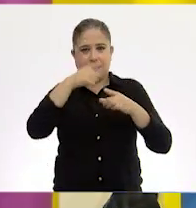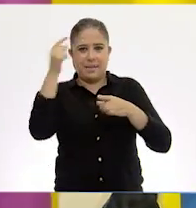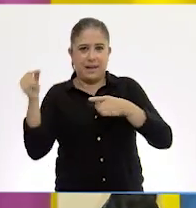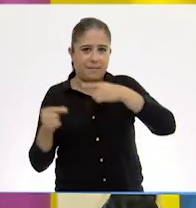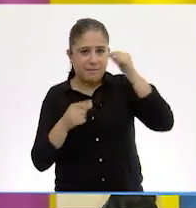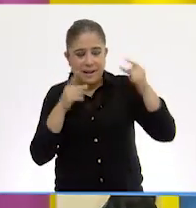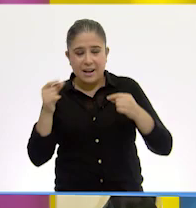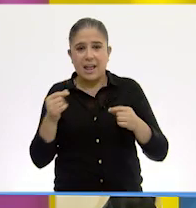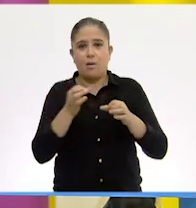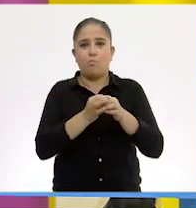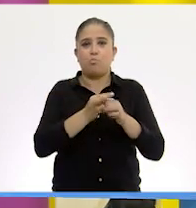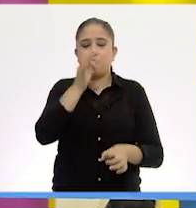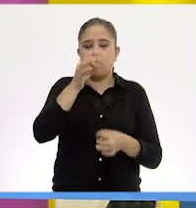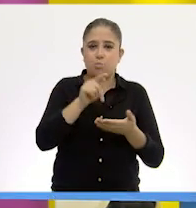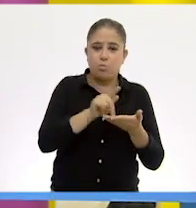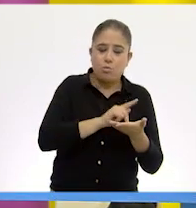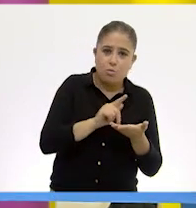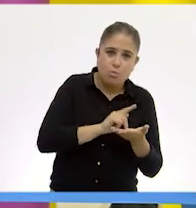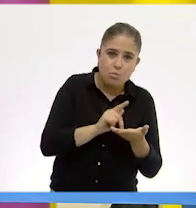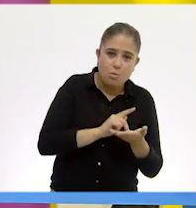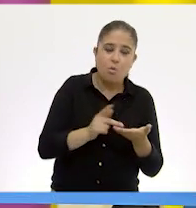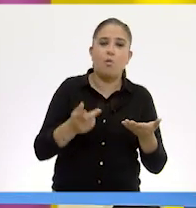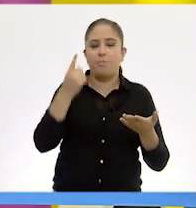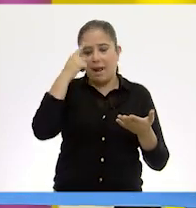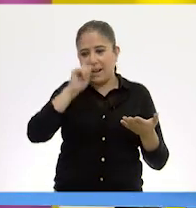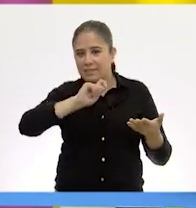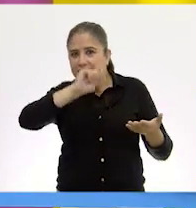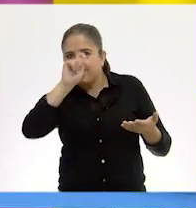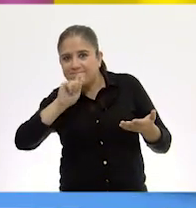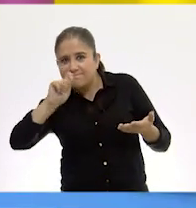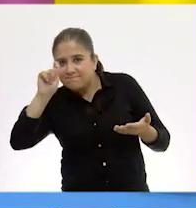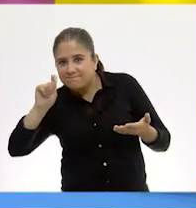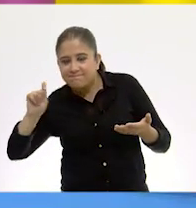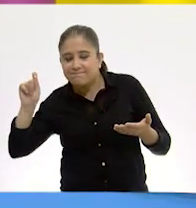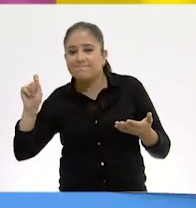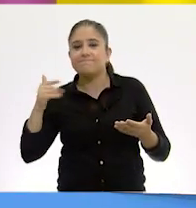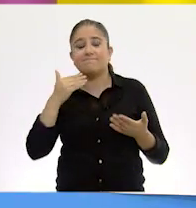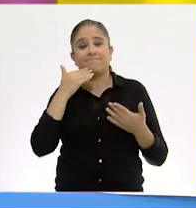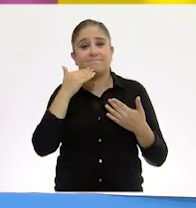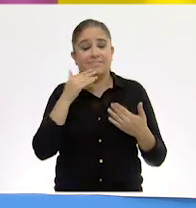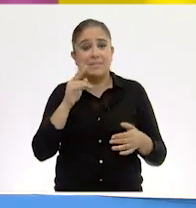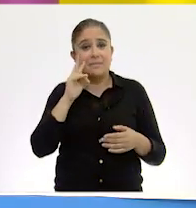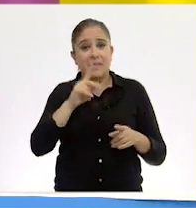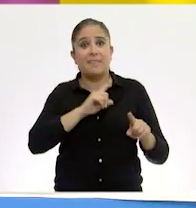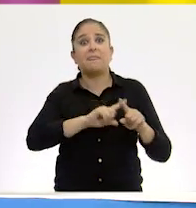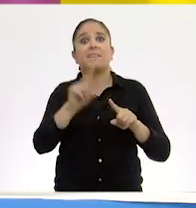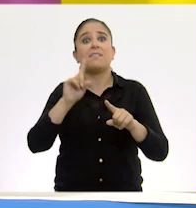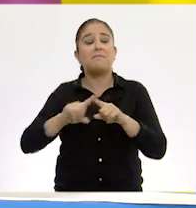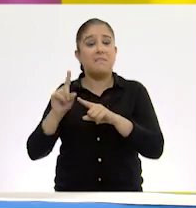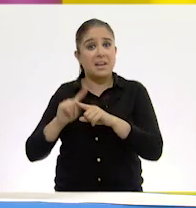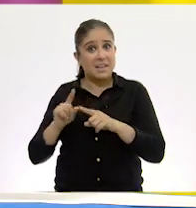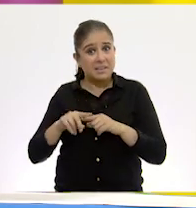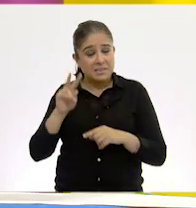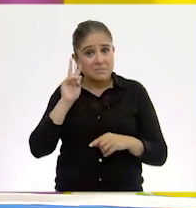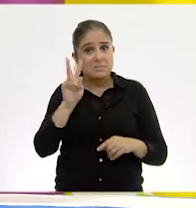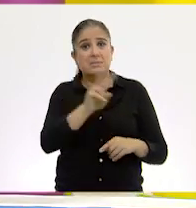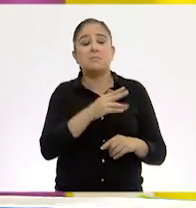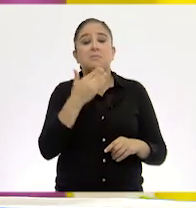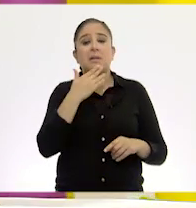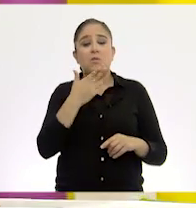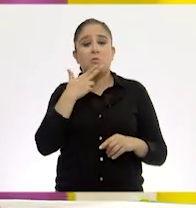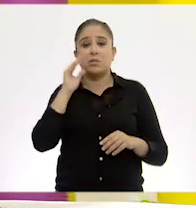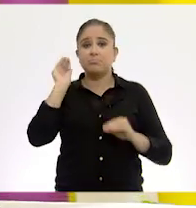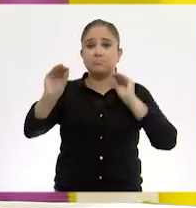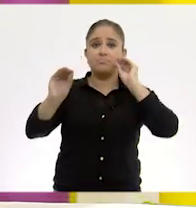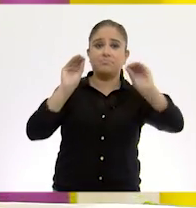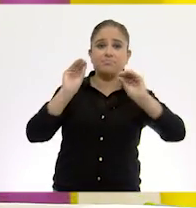Y marcadores. Marcadores para hacer el sol. Para delinear, ¿verdad? Ajá. Uh-huh. Y bueno, ahí se ven diferentes técnicas y creamos